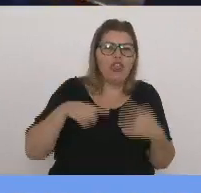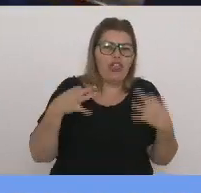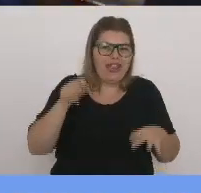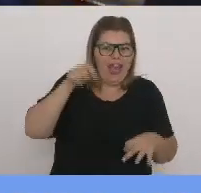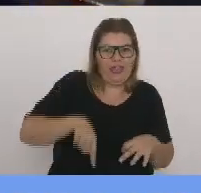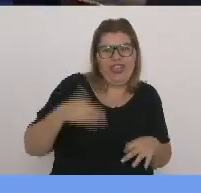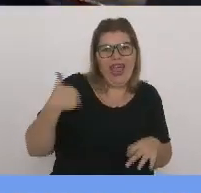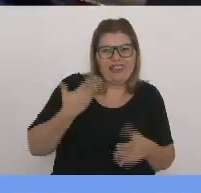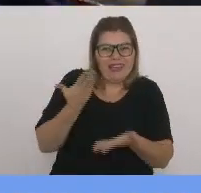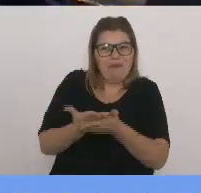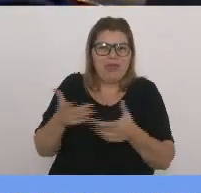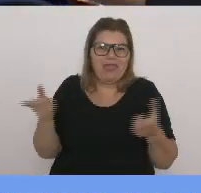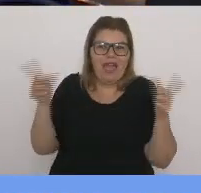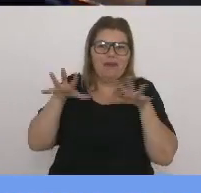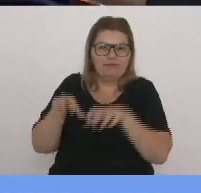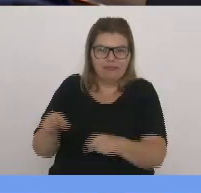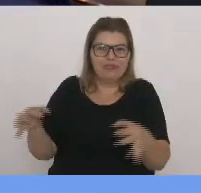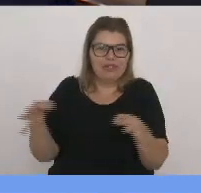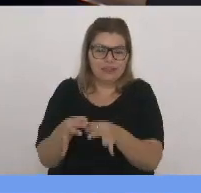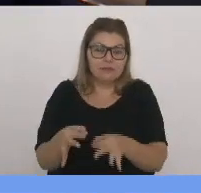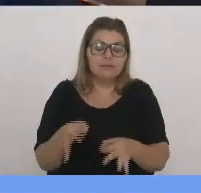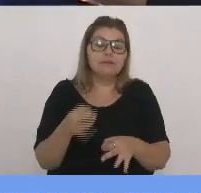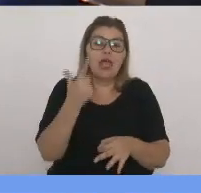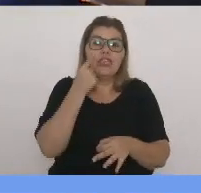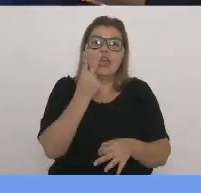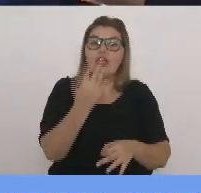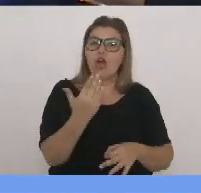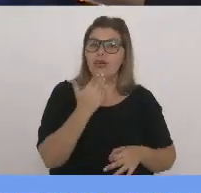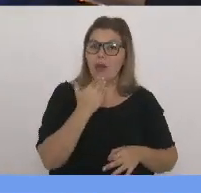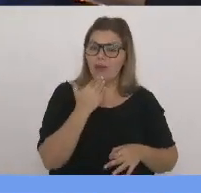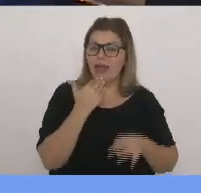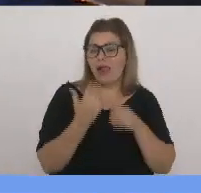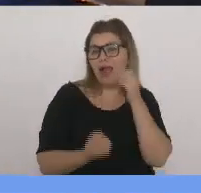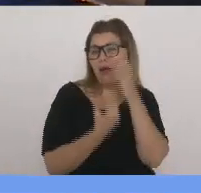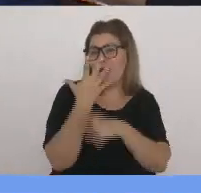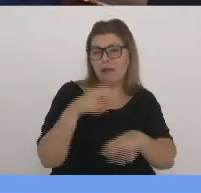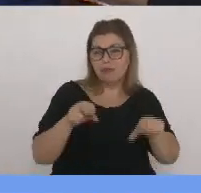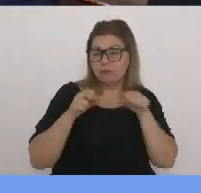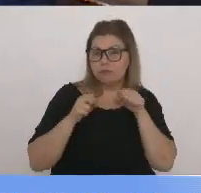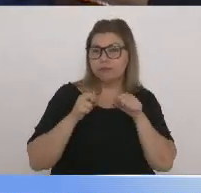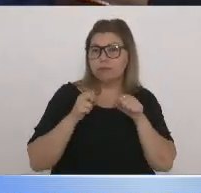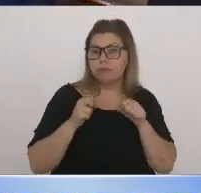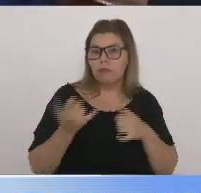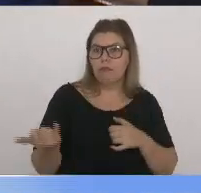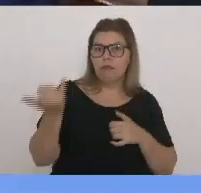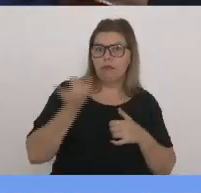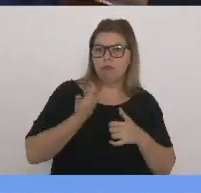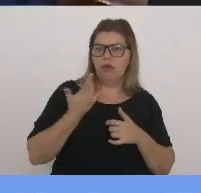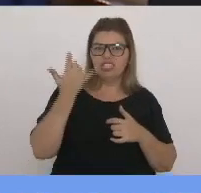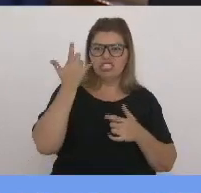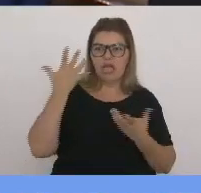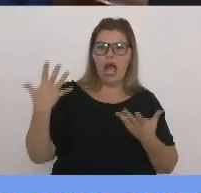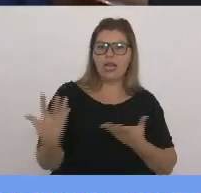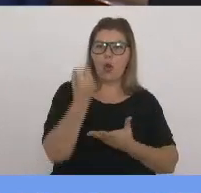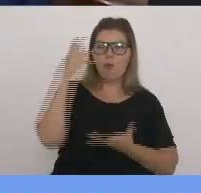De pronto esa mañana, bien temprano del 2 de abril, amanecimos con la noticia de que habíamos recuperado las Islas Malvinas y